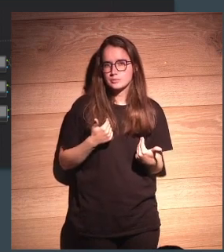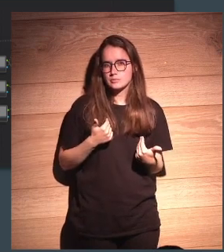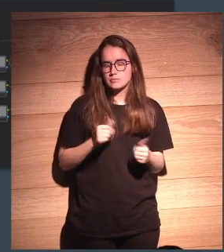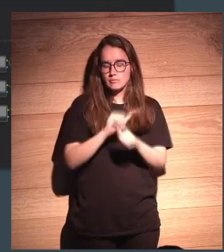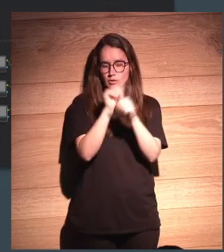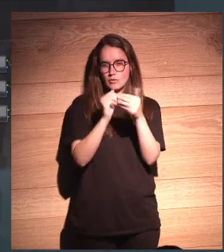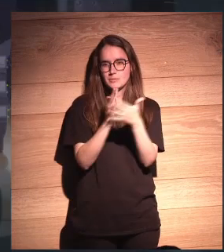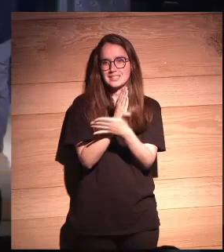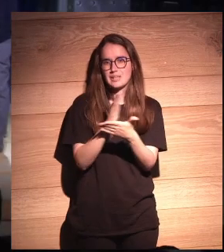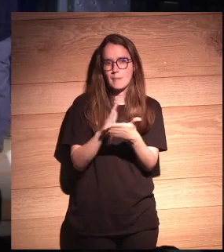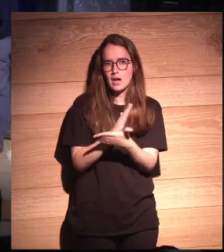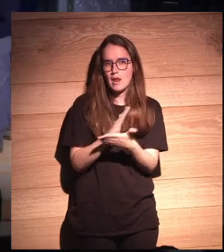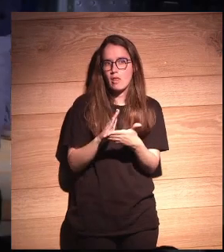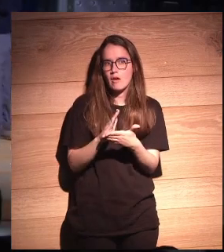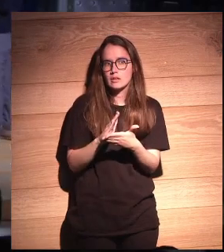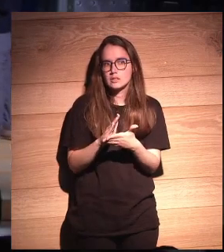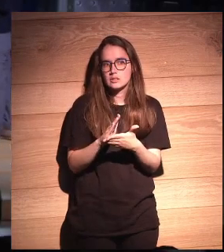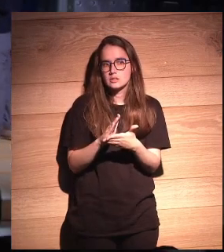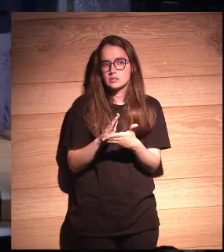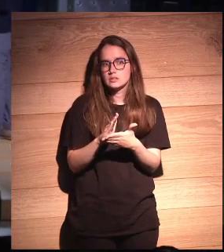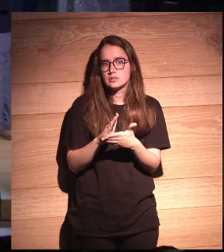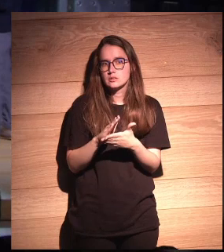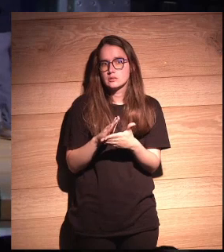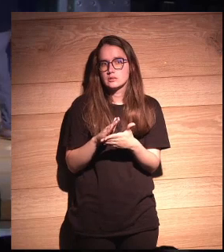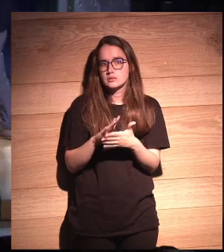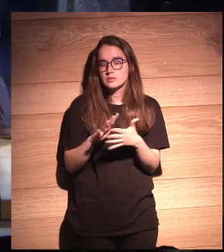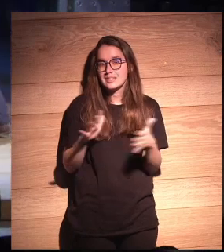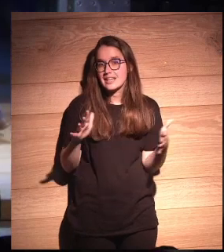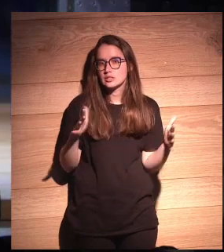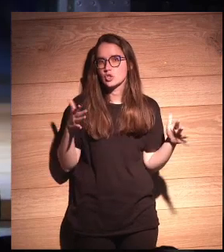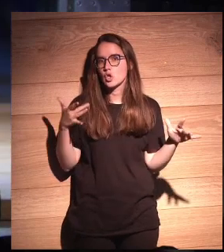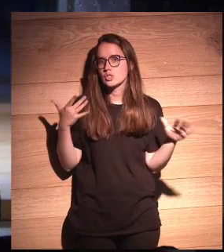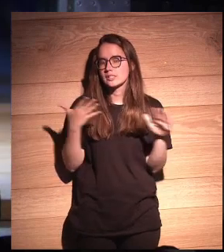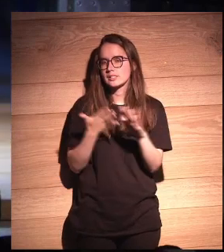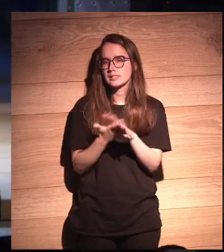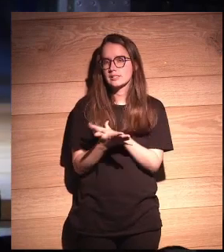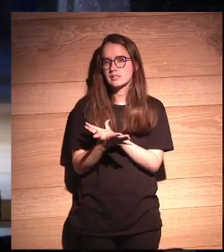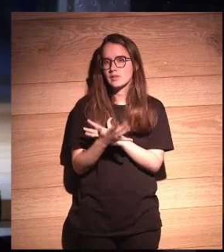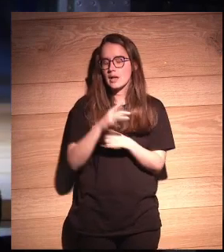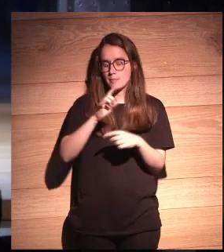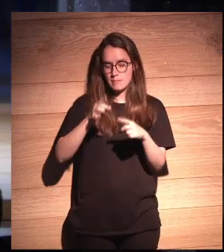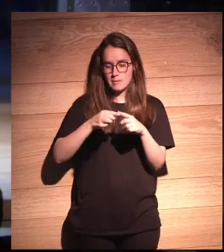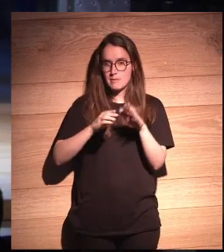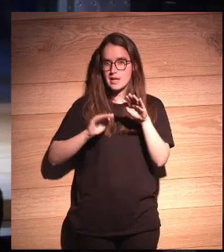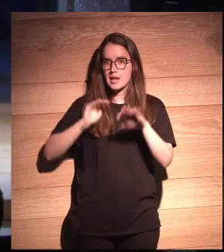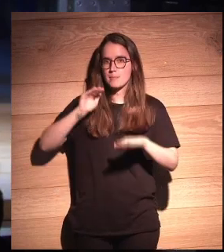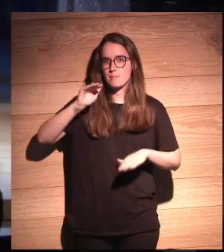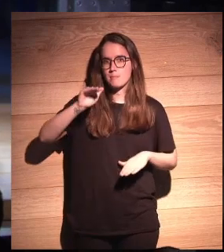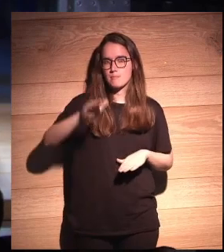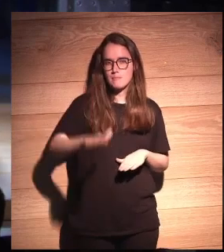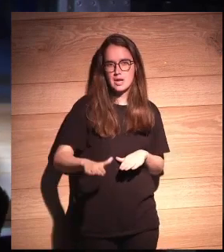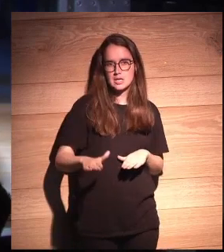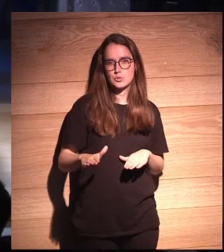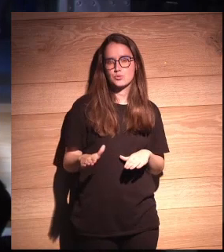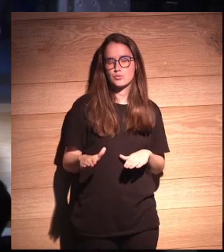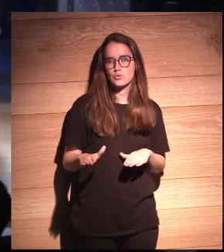de forma separada, y esto sería el primer paso,